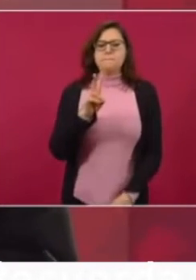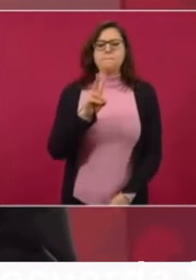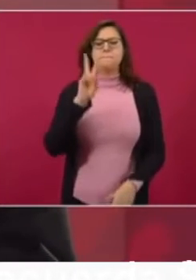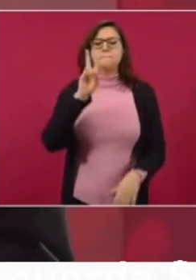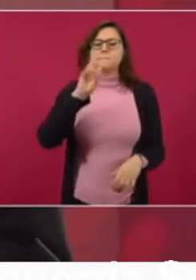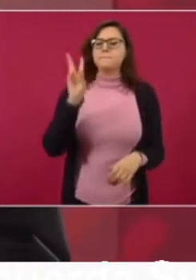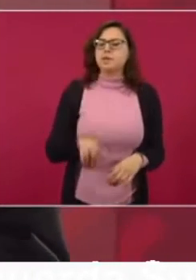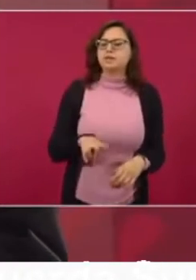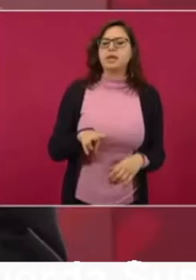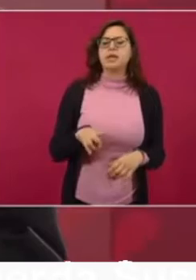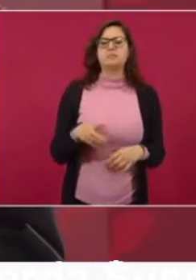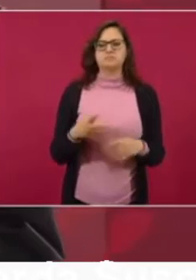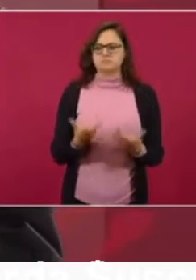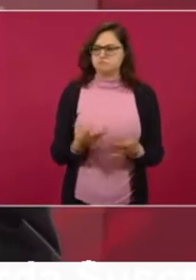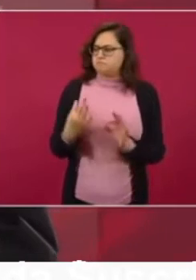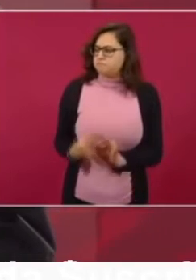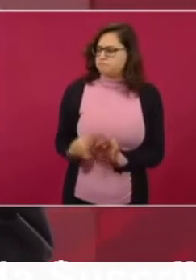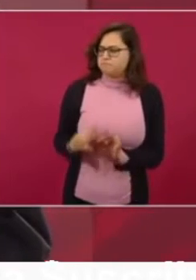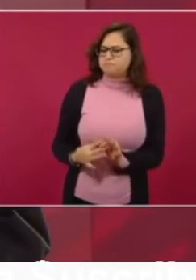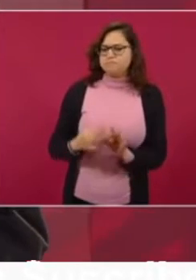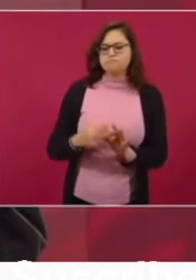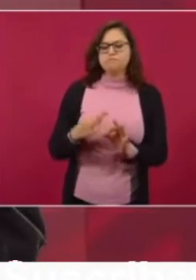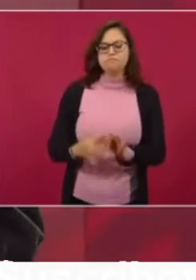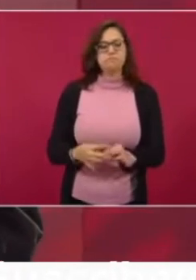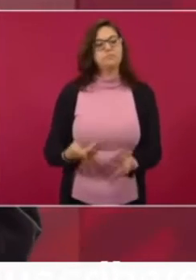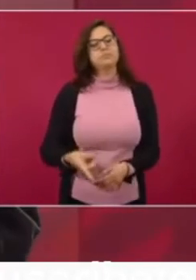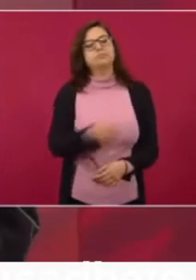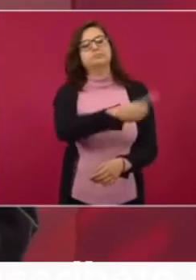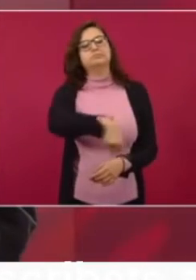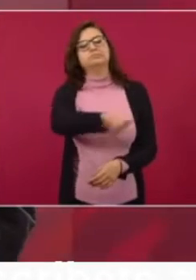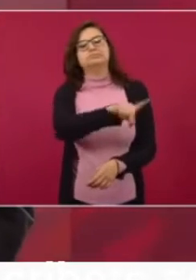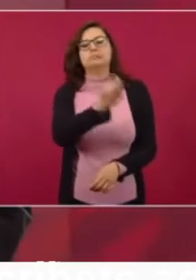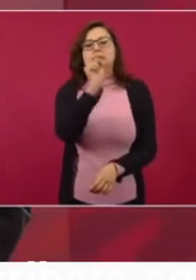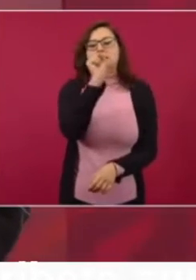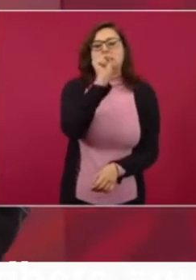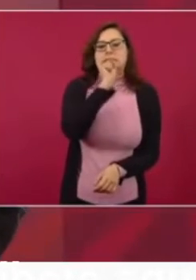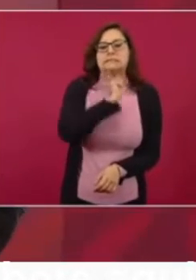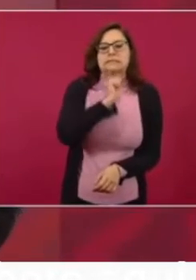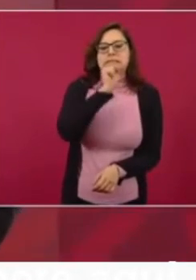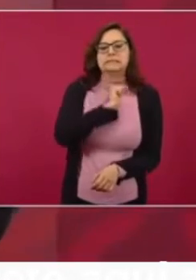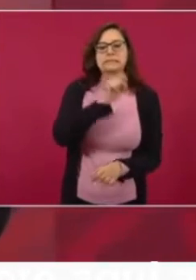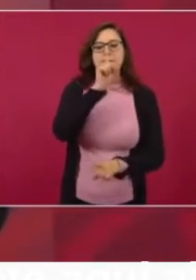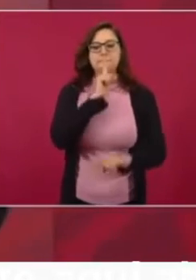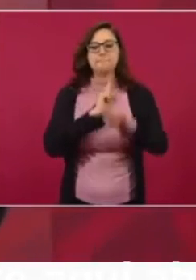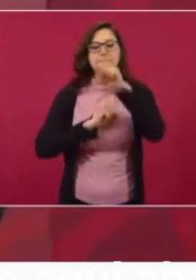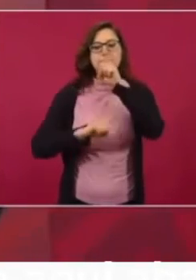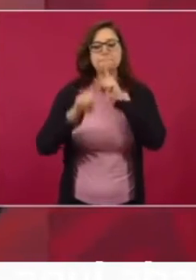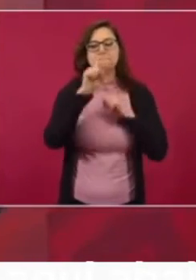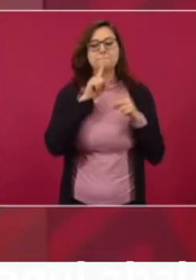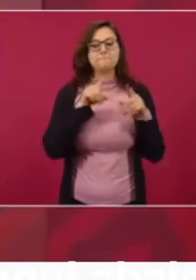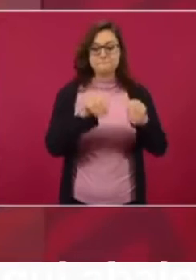que estos rumores de esta campaña